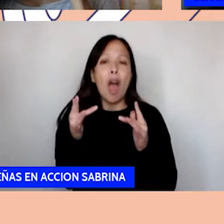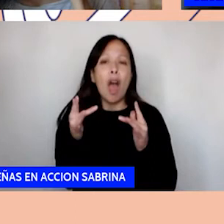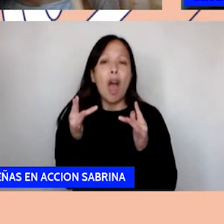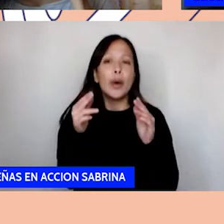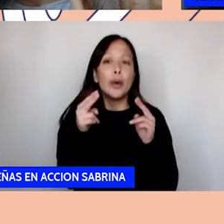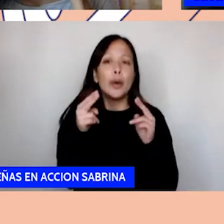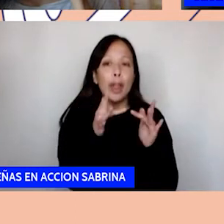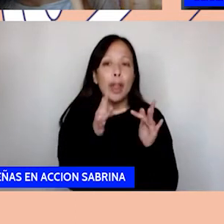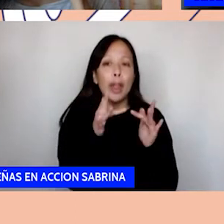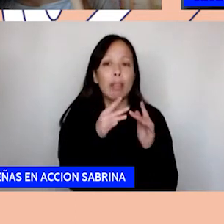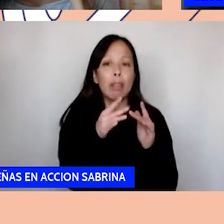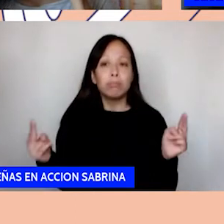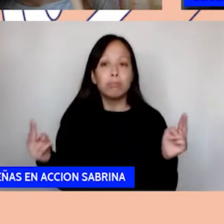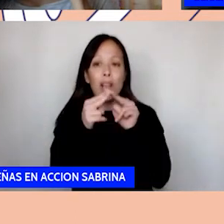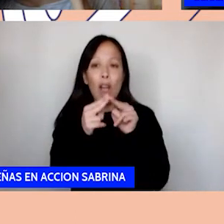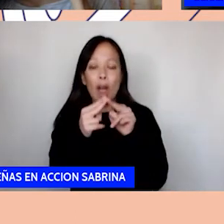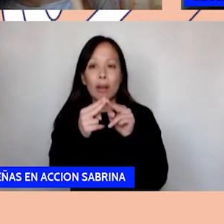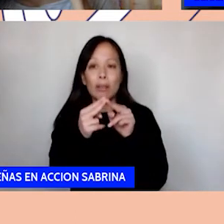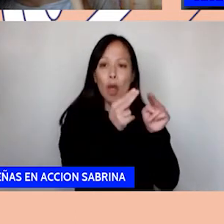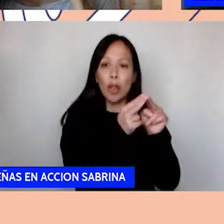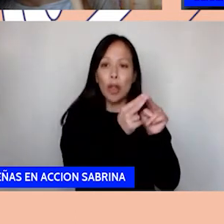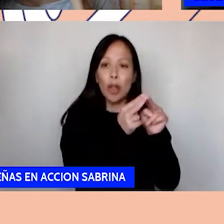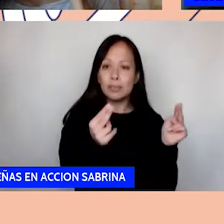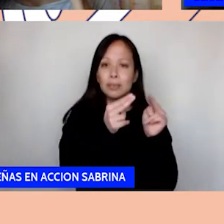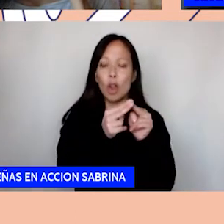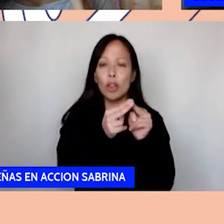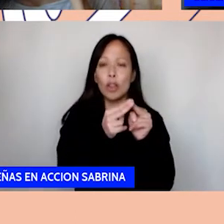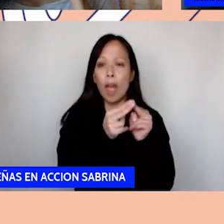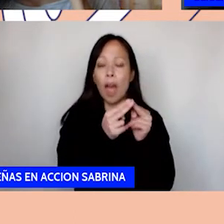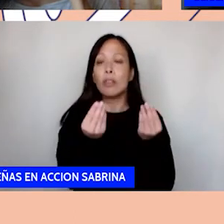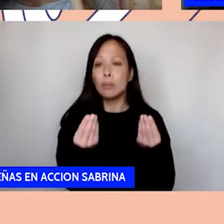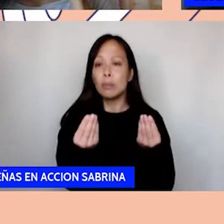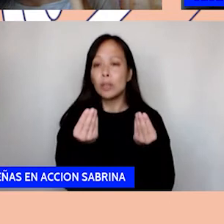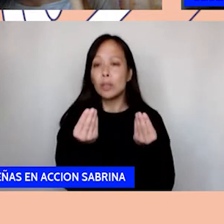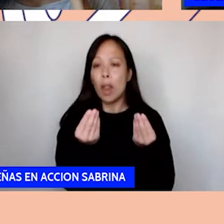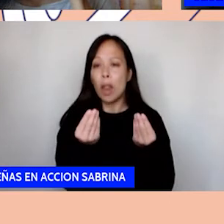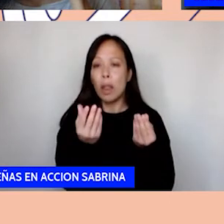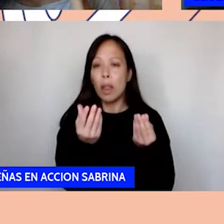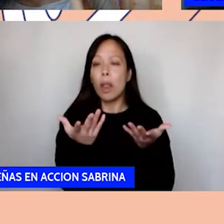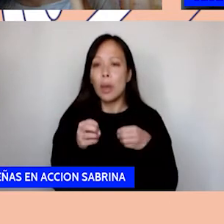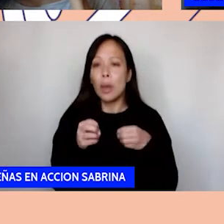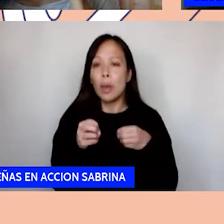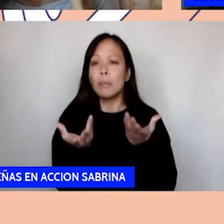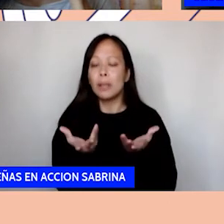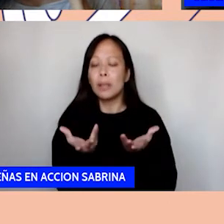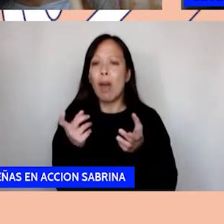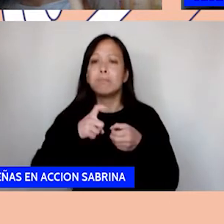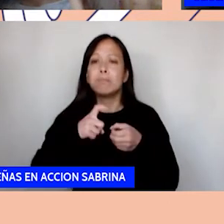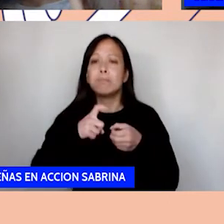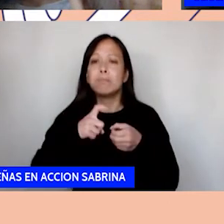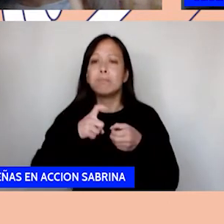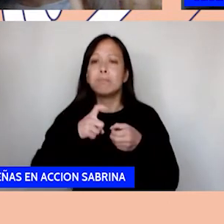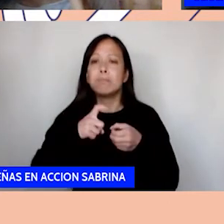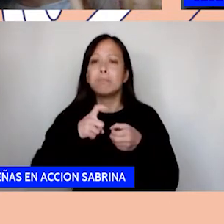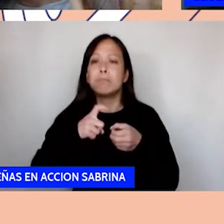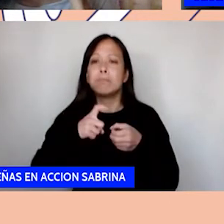de poder mejorar nuestro desempeño, pero también de estar conociéndonos, de hacer cosas juntas. O sea, estamos